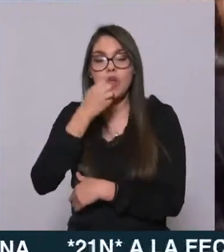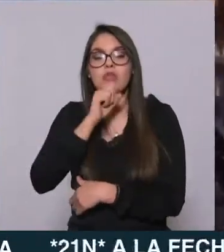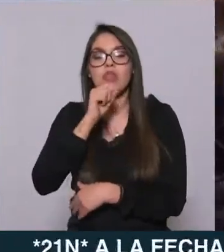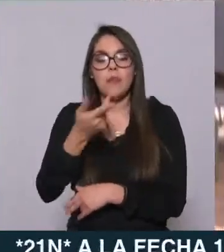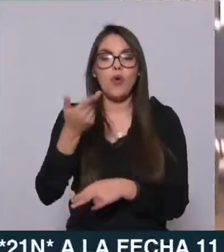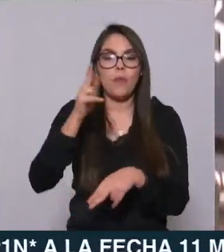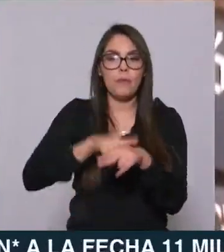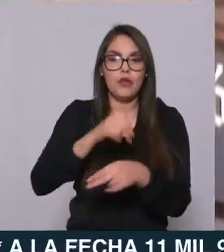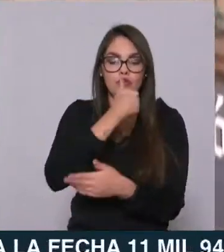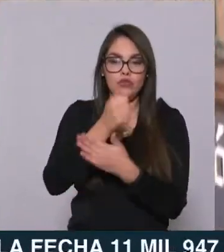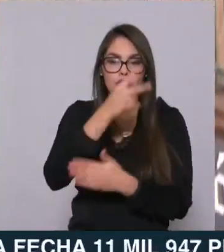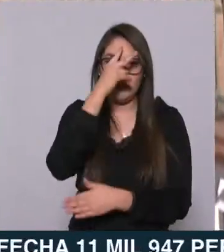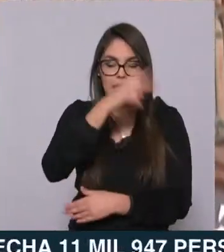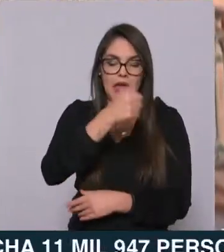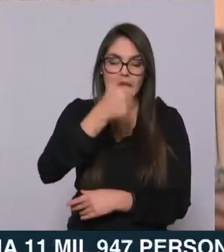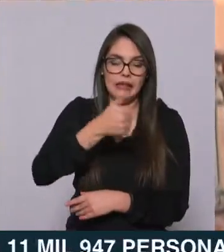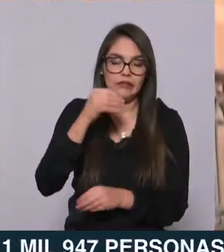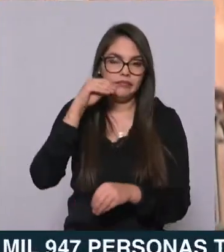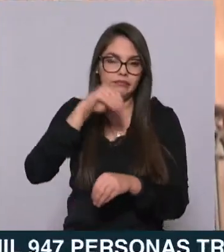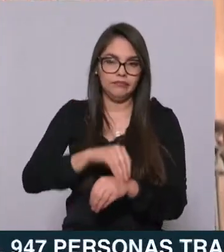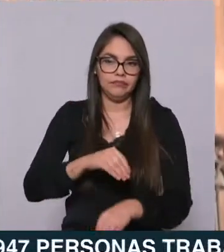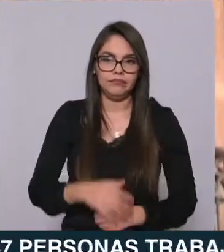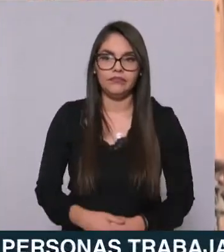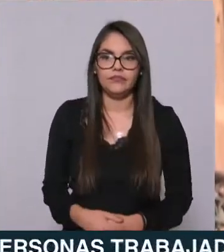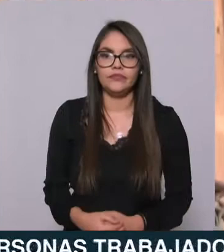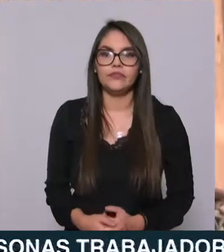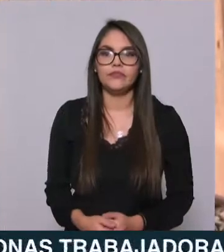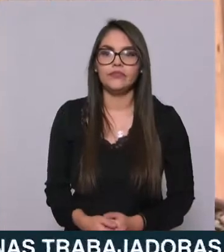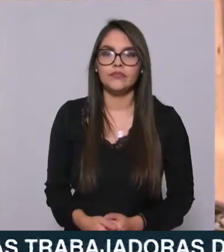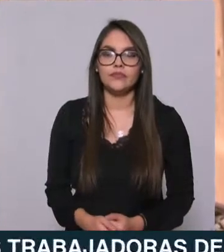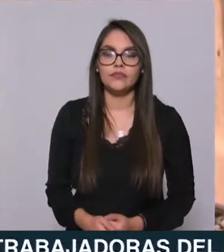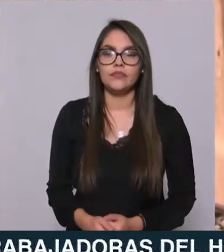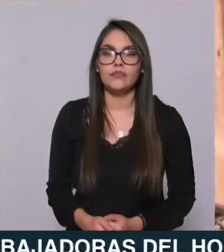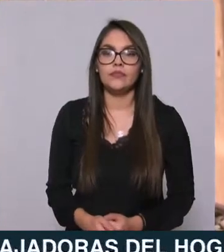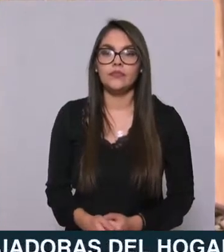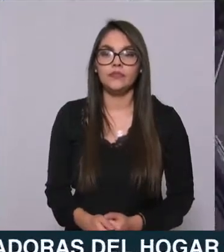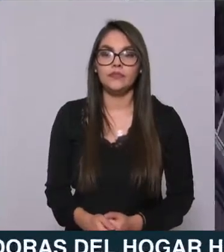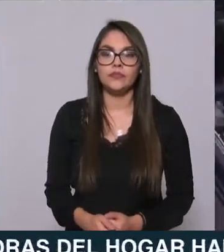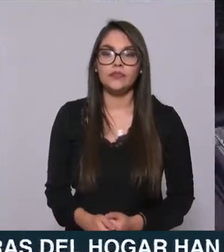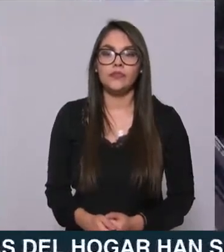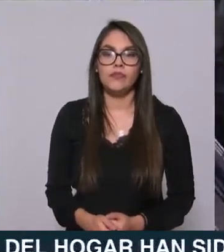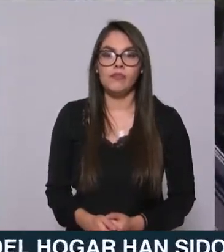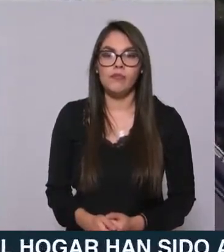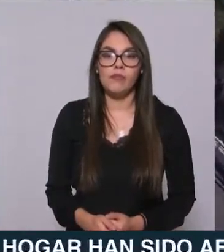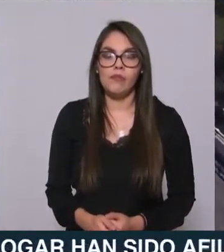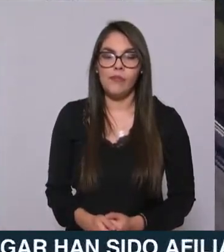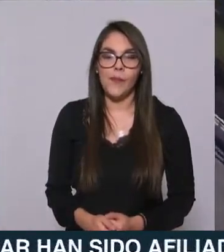de México. Con imágenes de Javier Cordero, Víctor Diego, 21 Noticias.